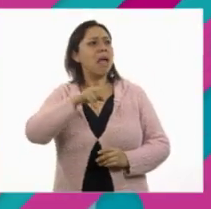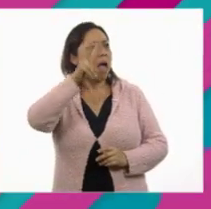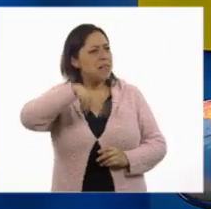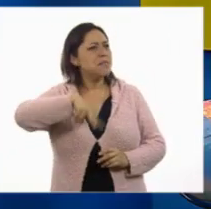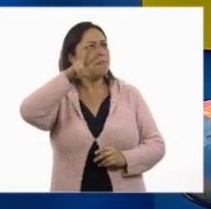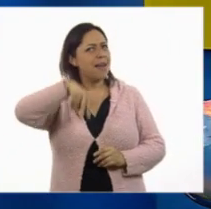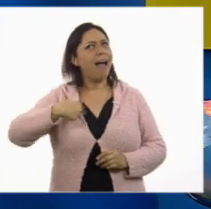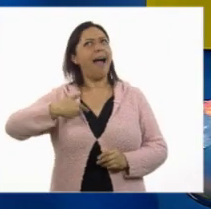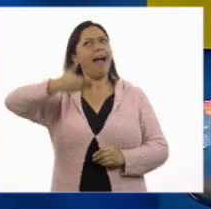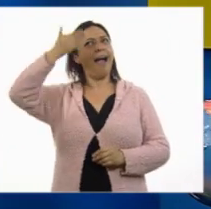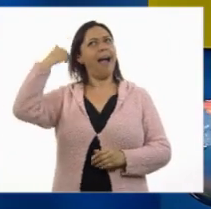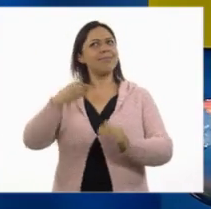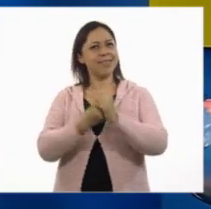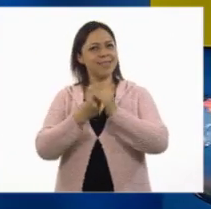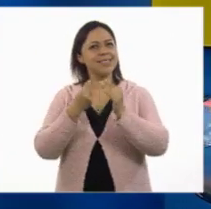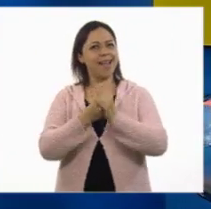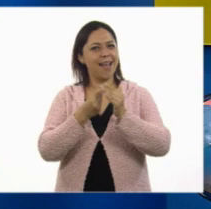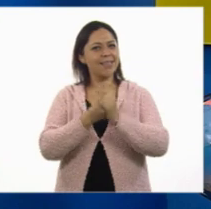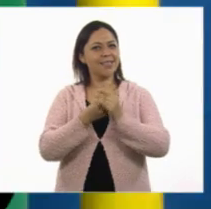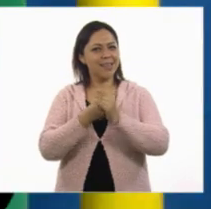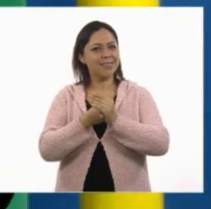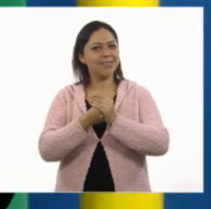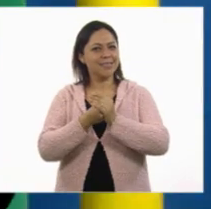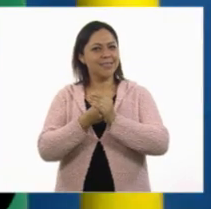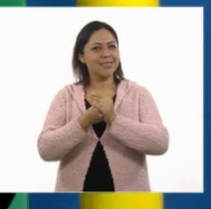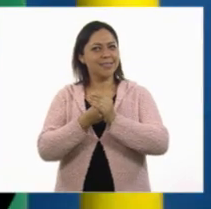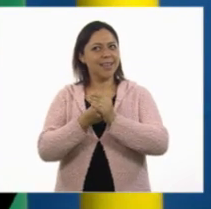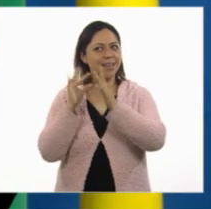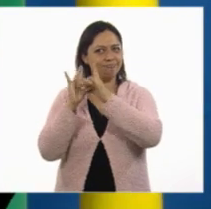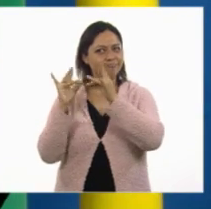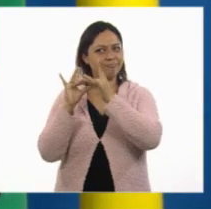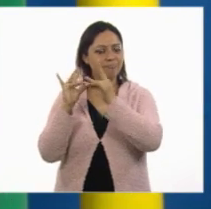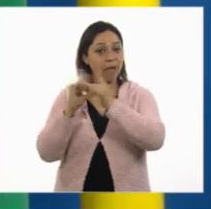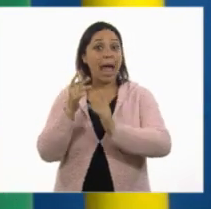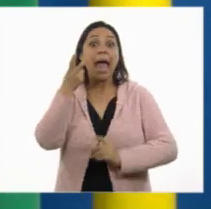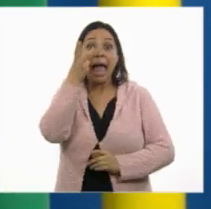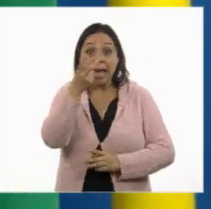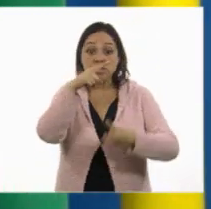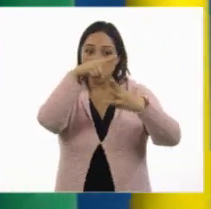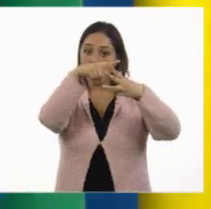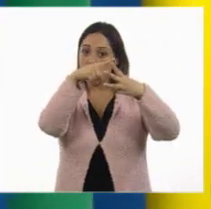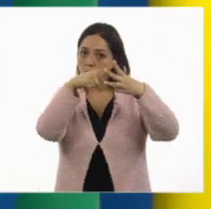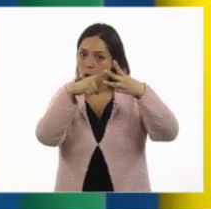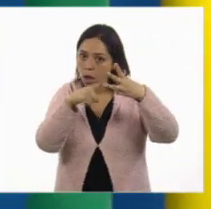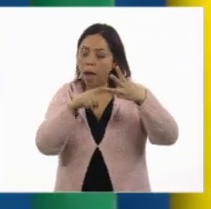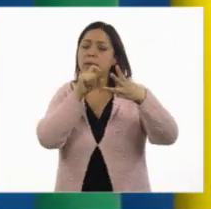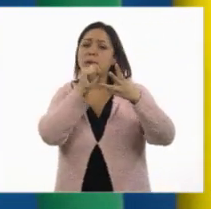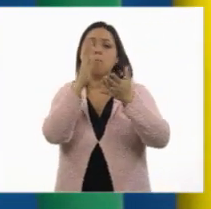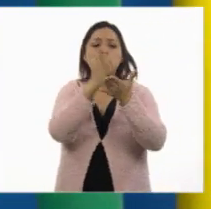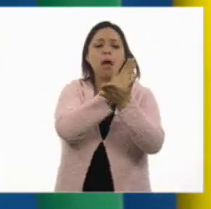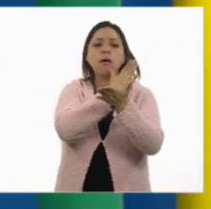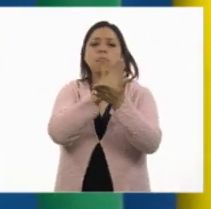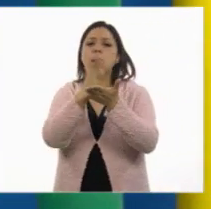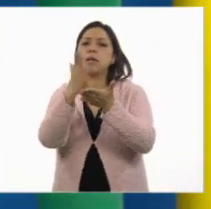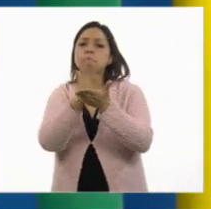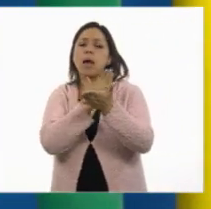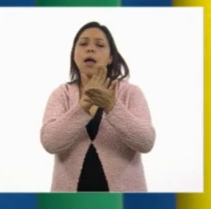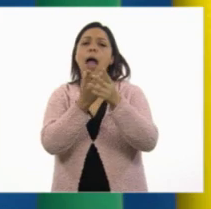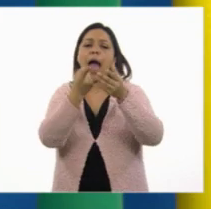estudiamos en nuestras clases pasadas. Además, estos mismos triángulos los podemos clasificar según la medida de sus